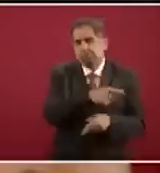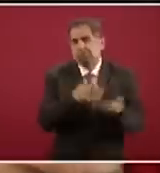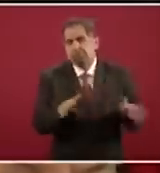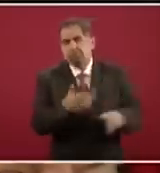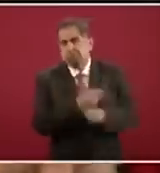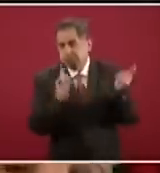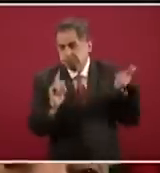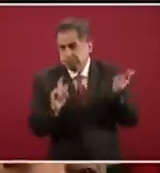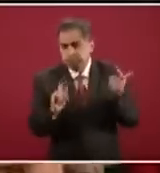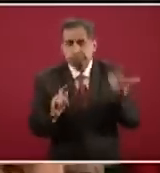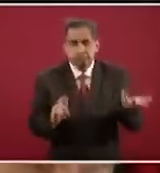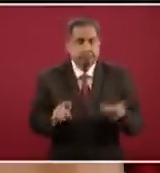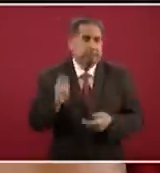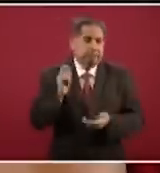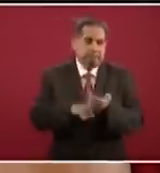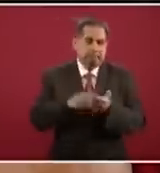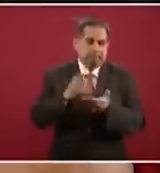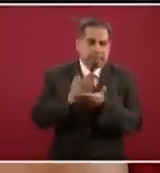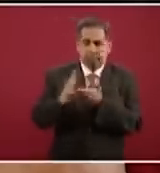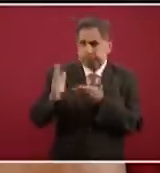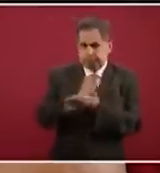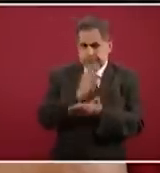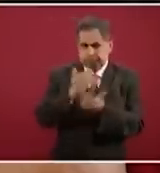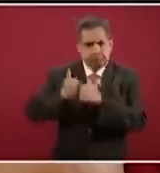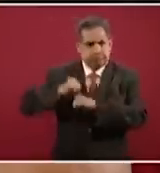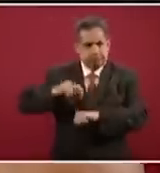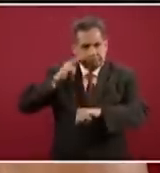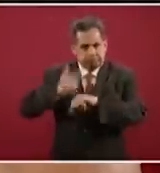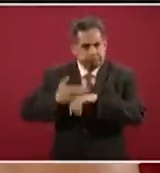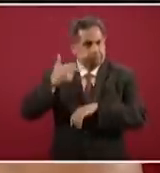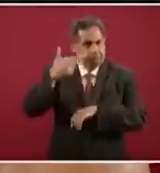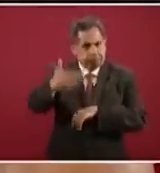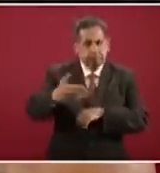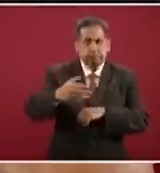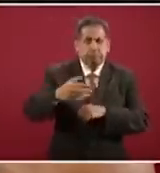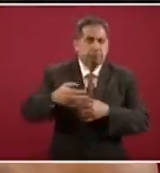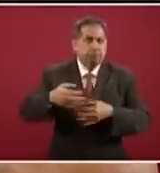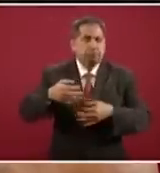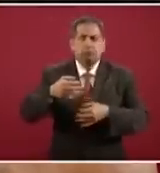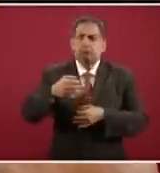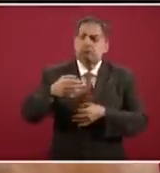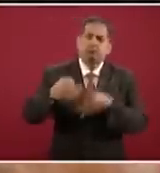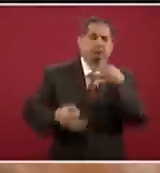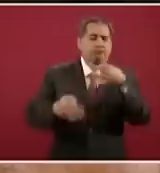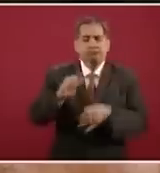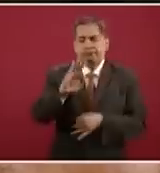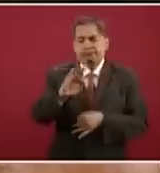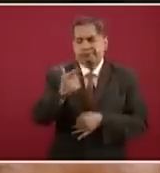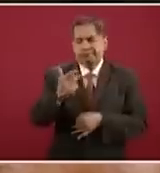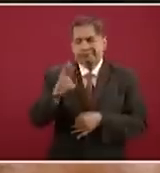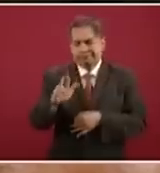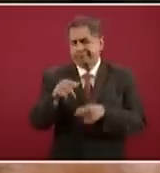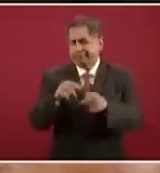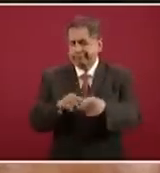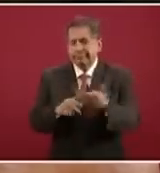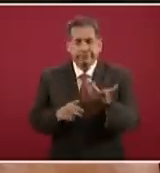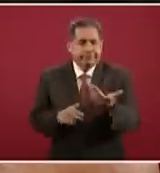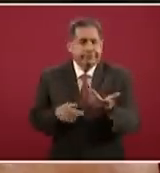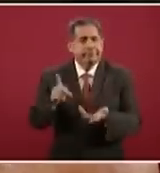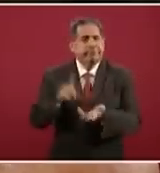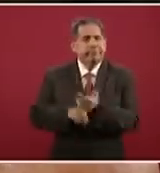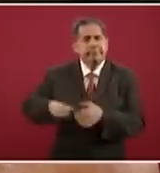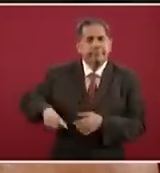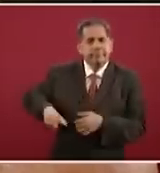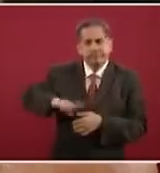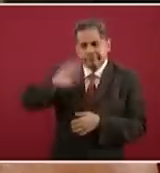Entendiendo que es un tema judicial, que es un tema que corresponde a otro poder, sin embargo, pues el gobierno